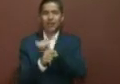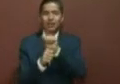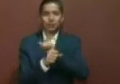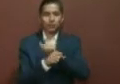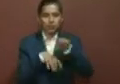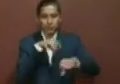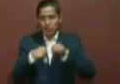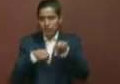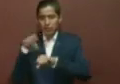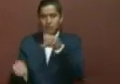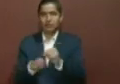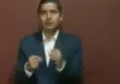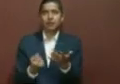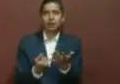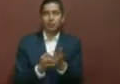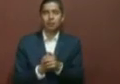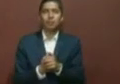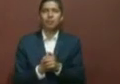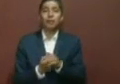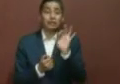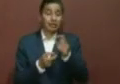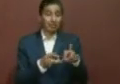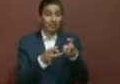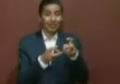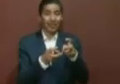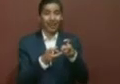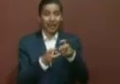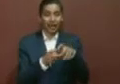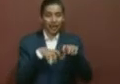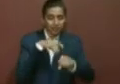estos hechos, particularmente los